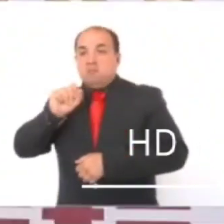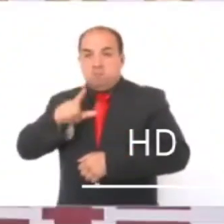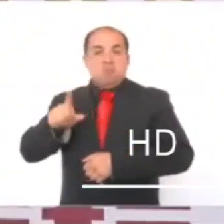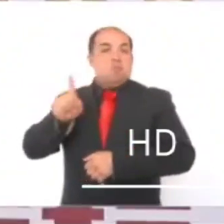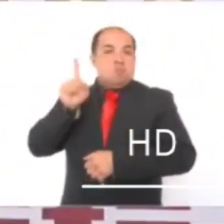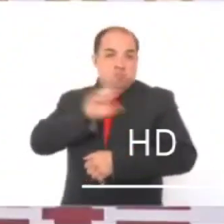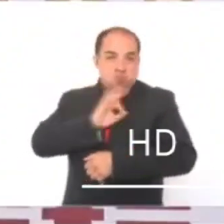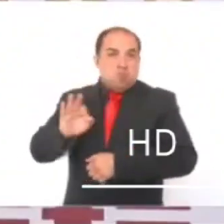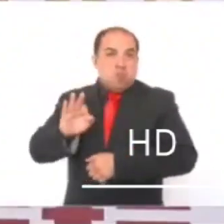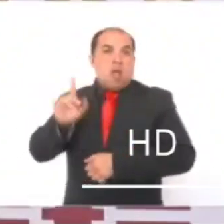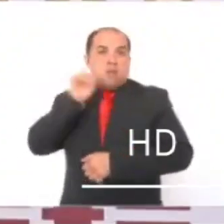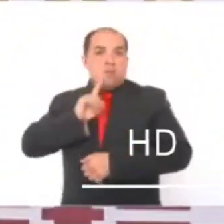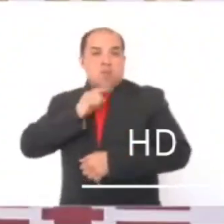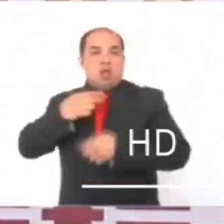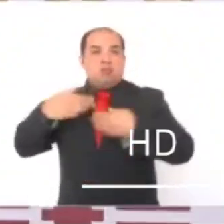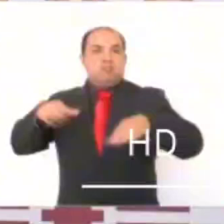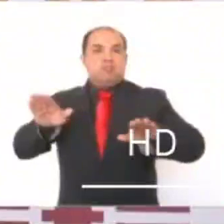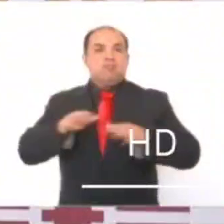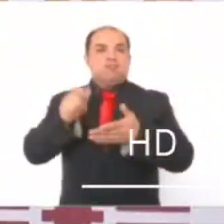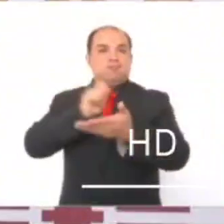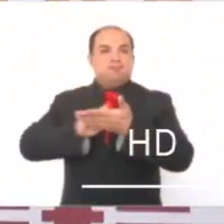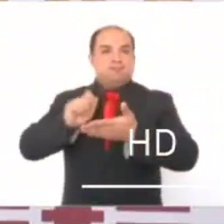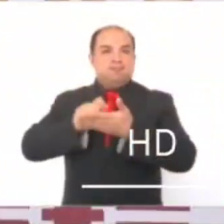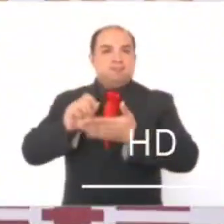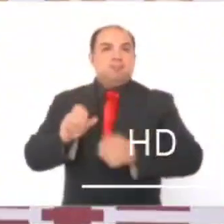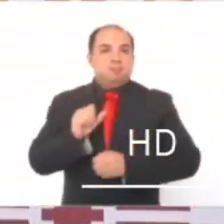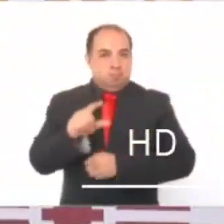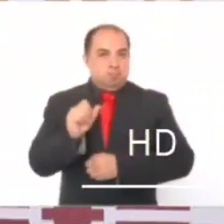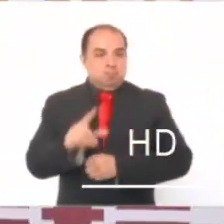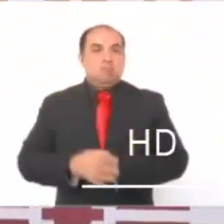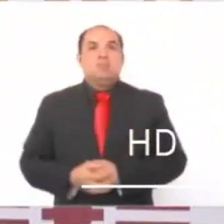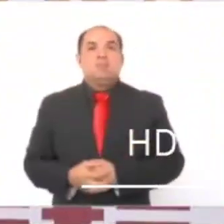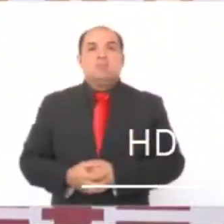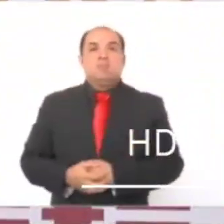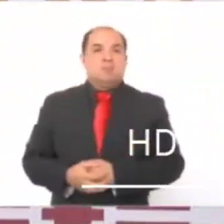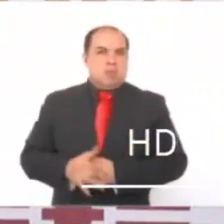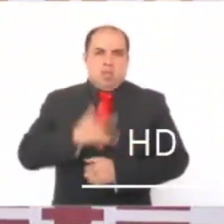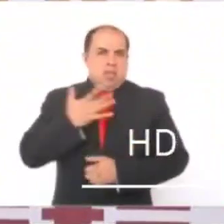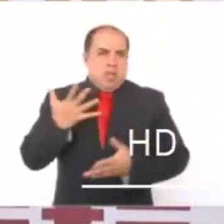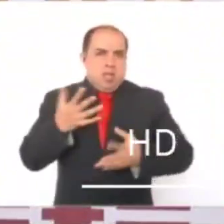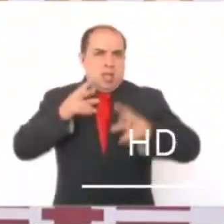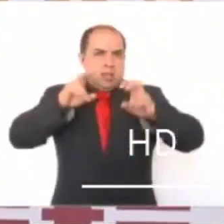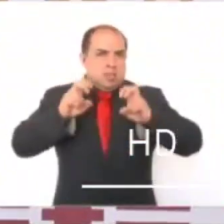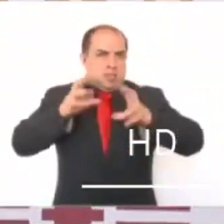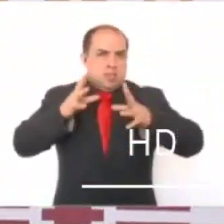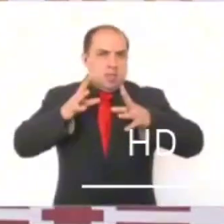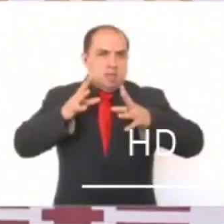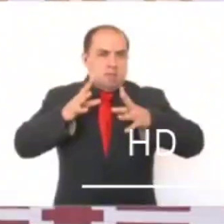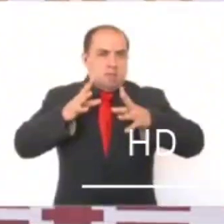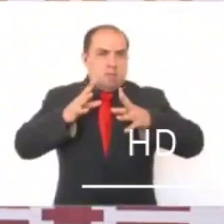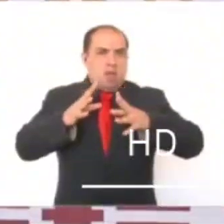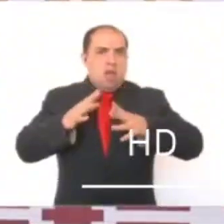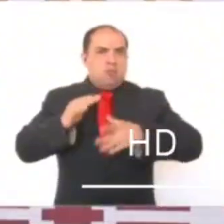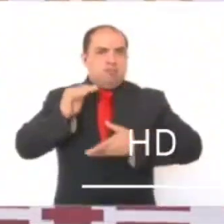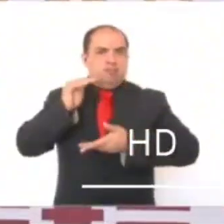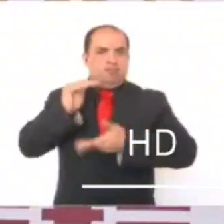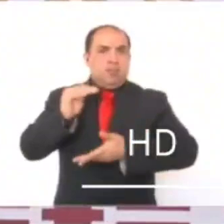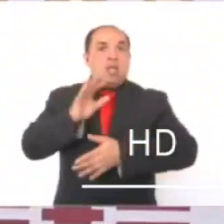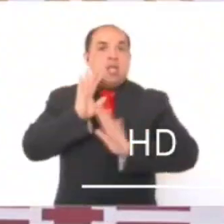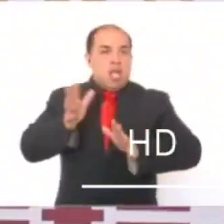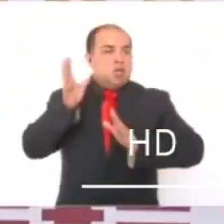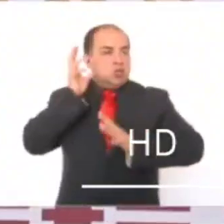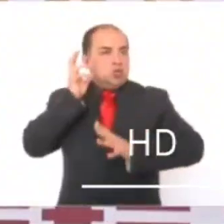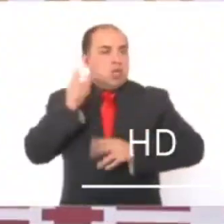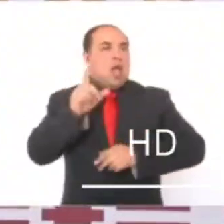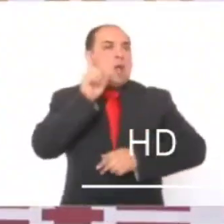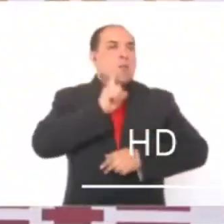vez. Y sin un sentido romantizado y desde una legítima capacidad. ¿Ya han escuchado a la